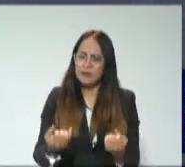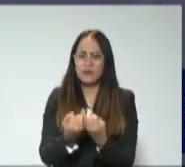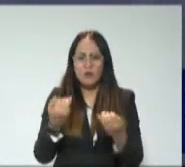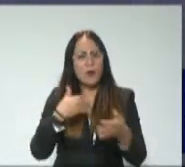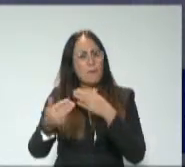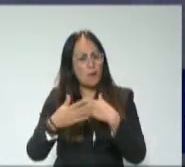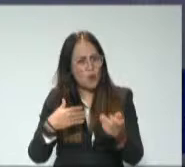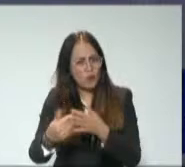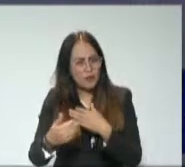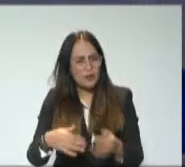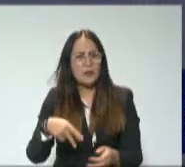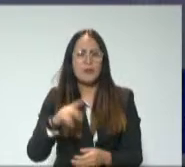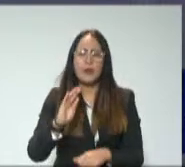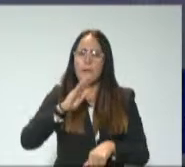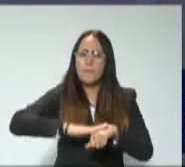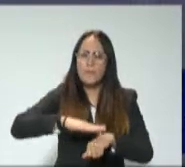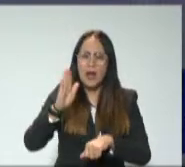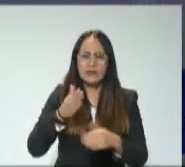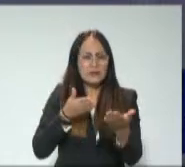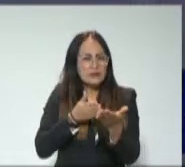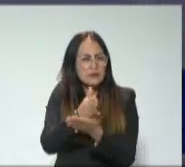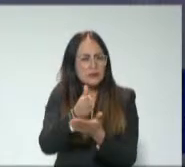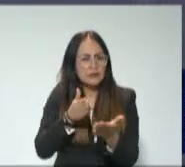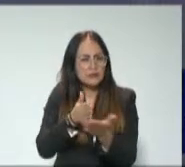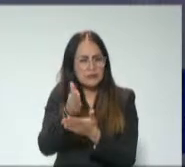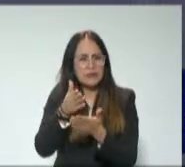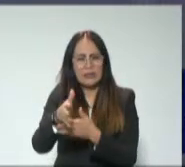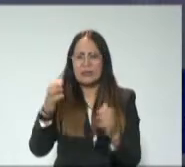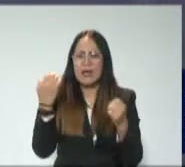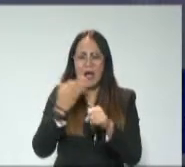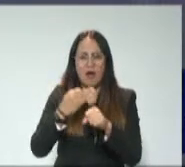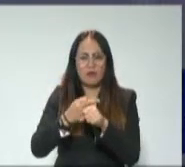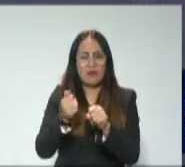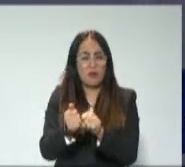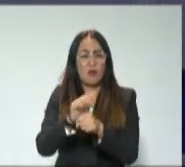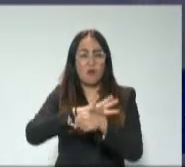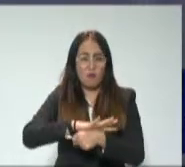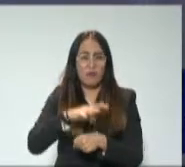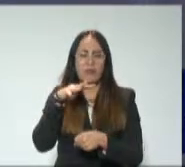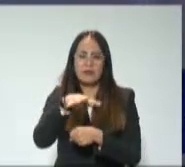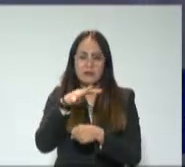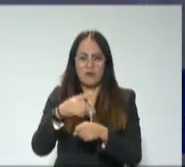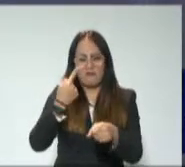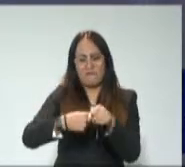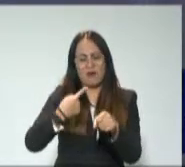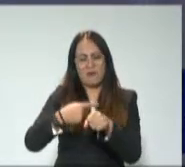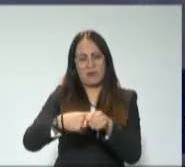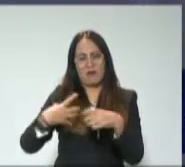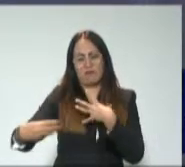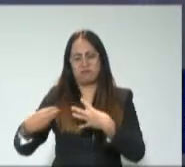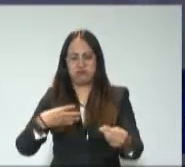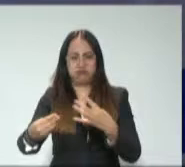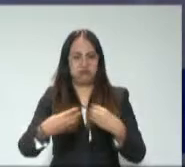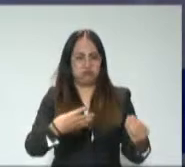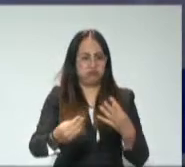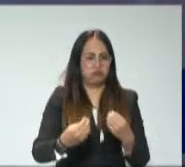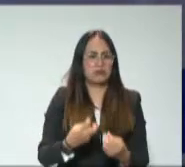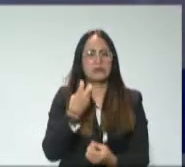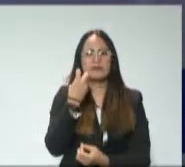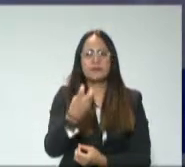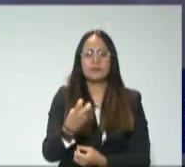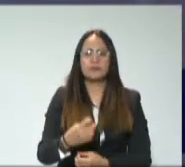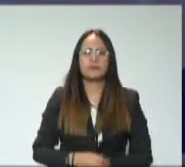actualizada pero sobre todo accesible sobre la emergencia sanitaria por la enfermedad covid-19 Que